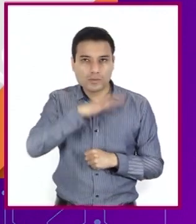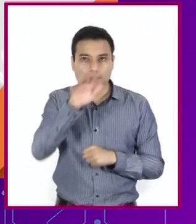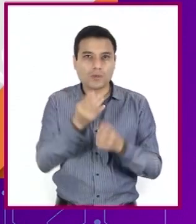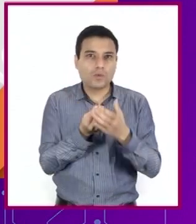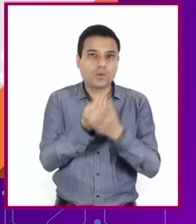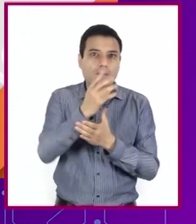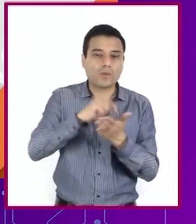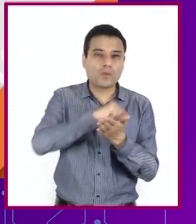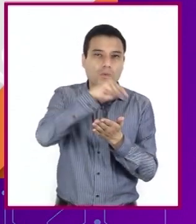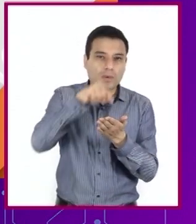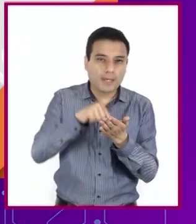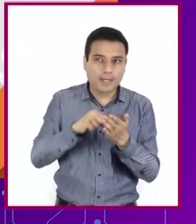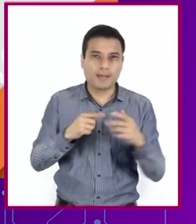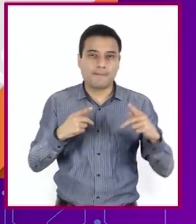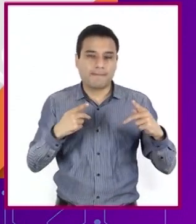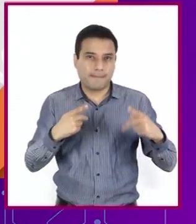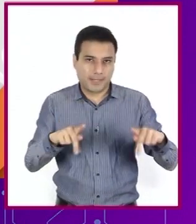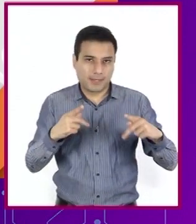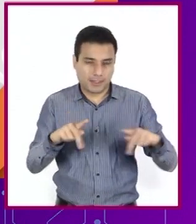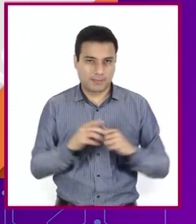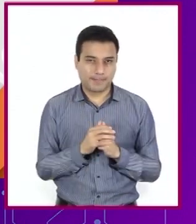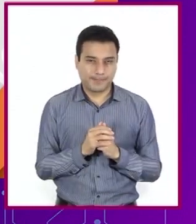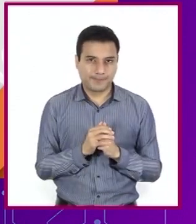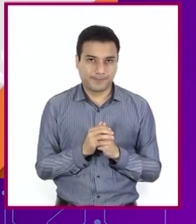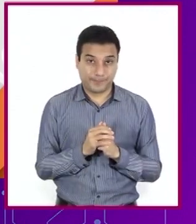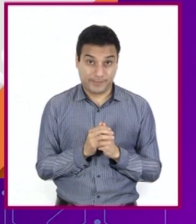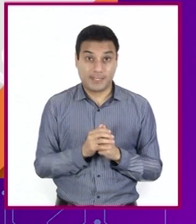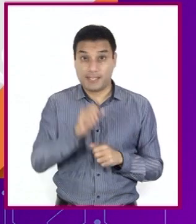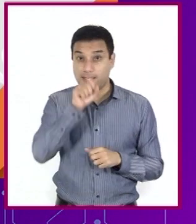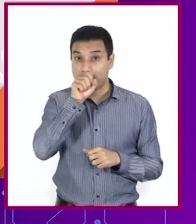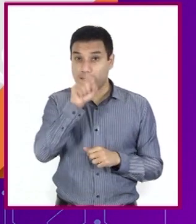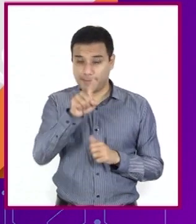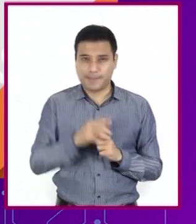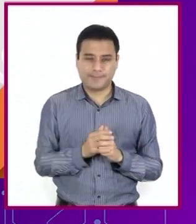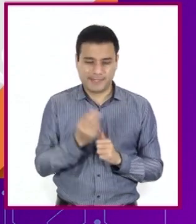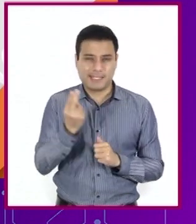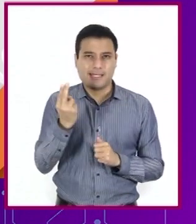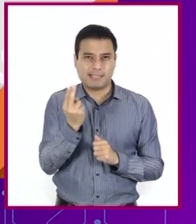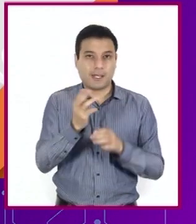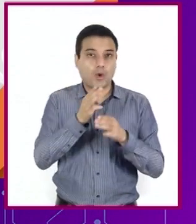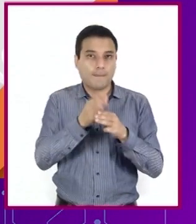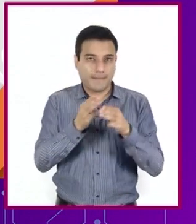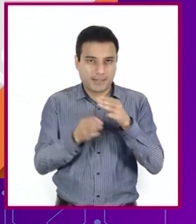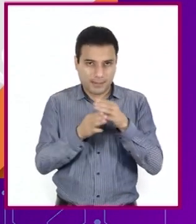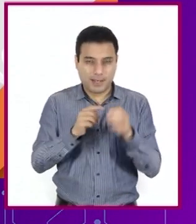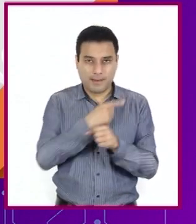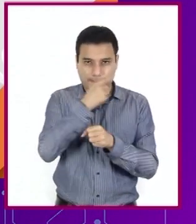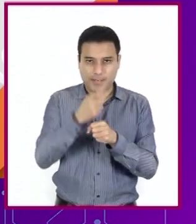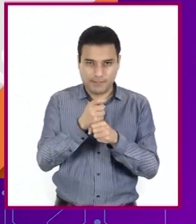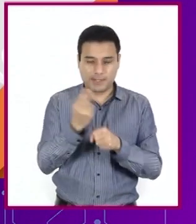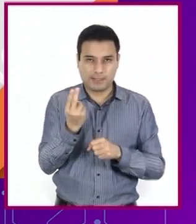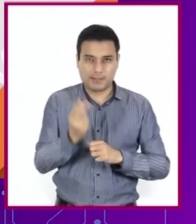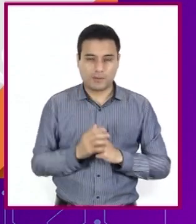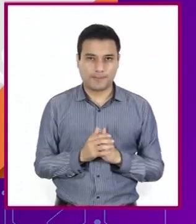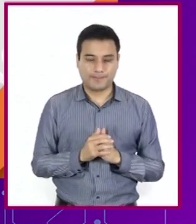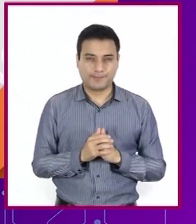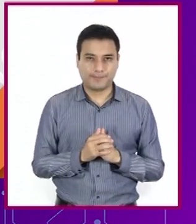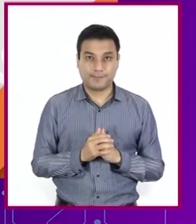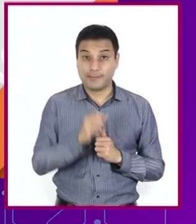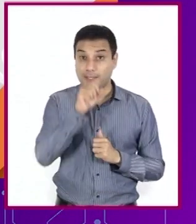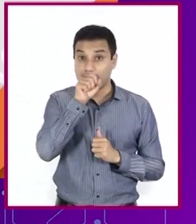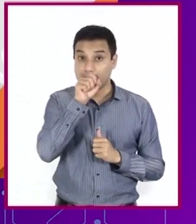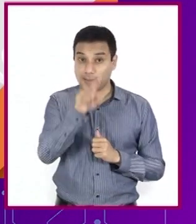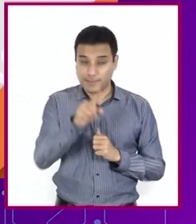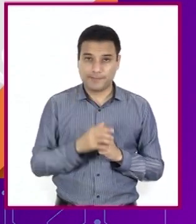sus productos. También necesitó de nuevas fuentes de materias primas. Dar salida